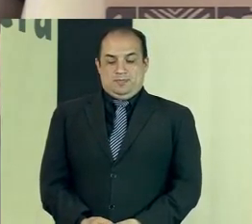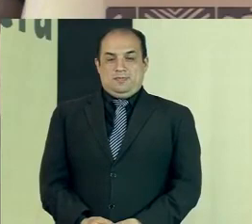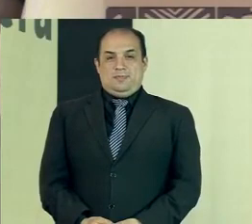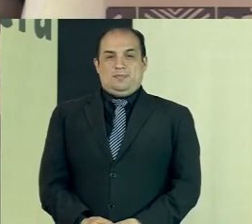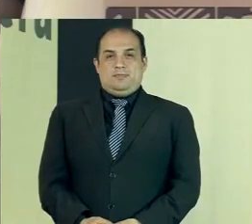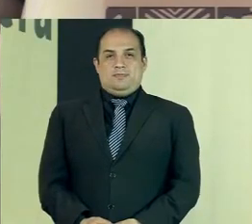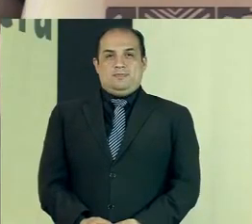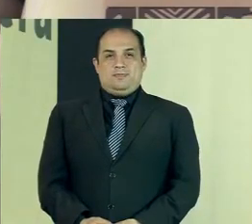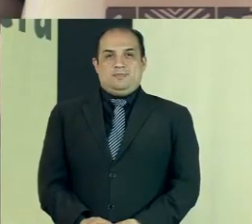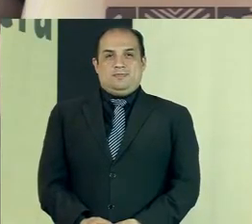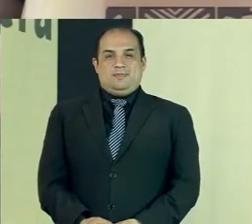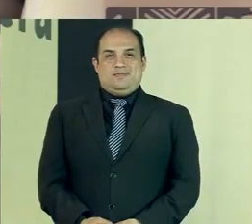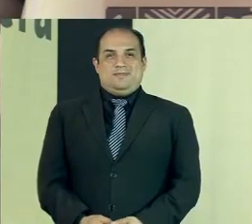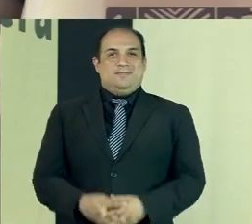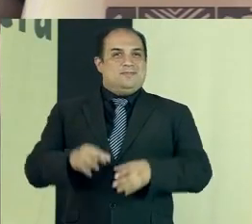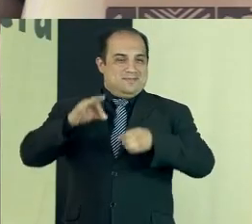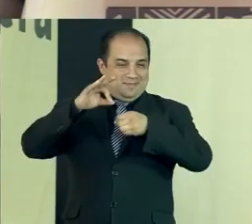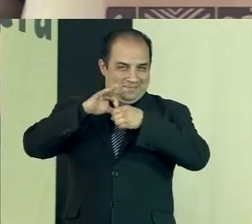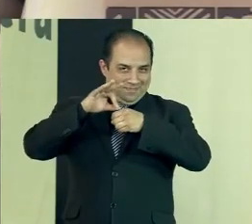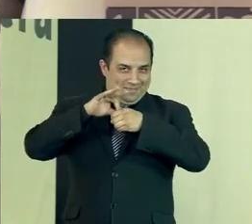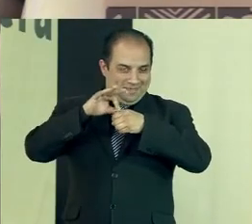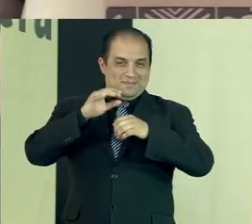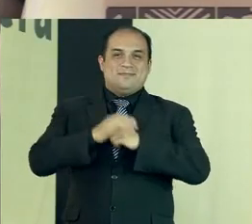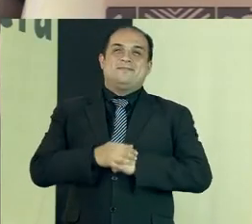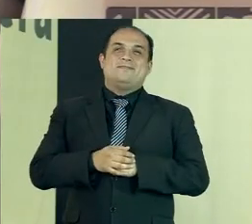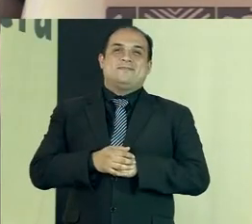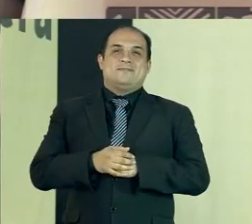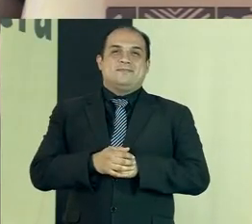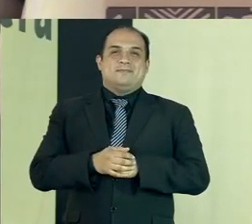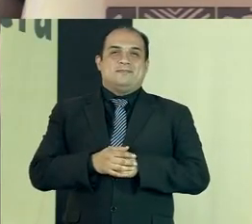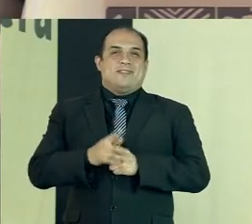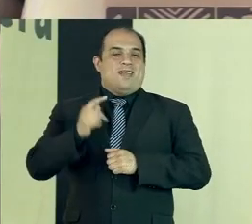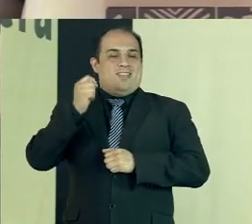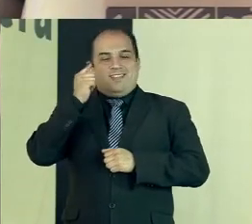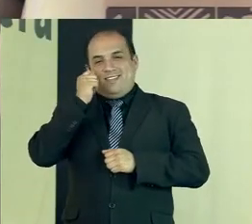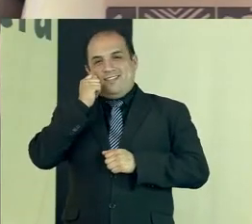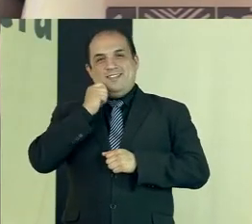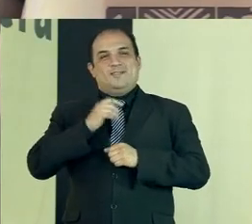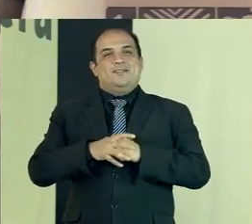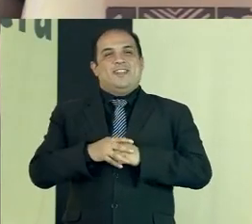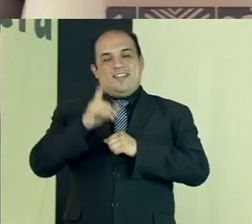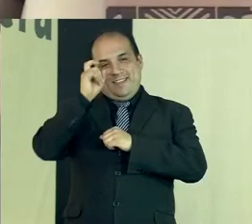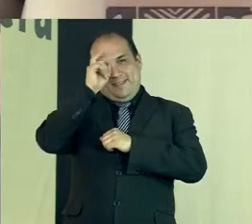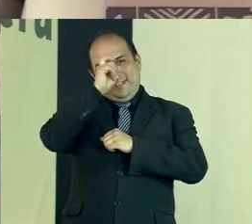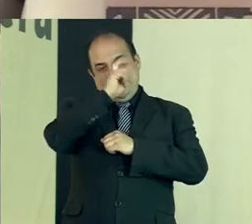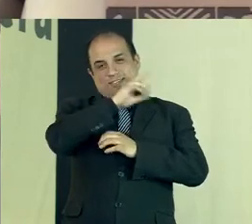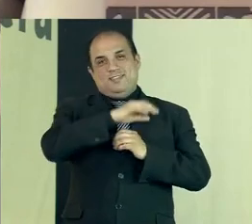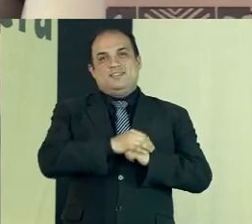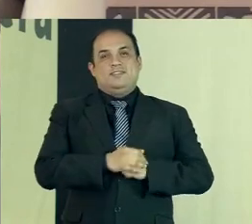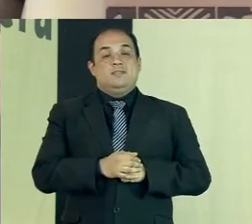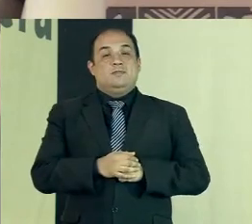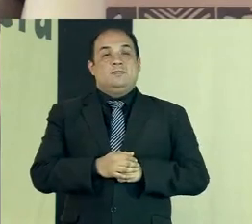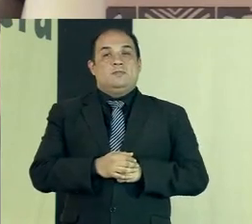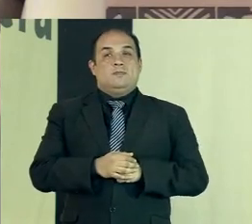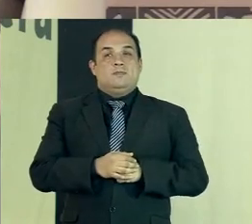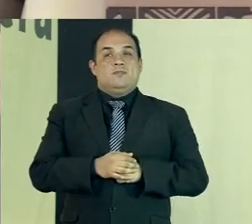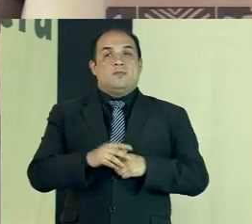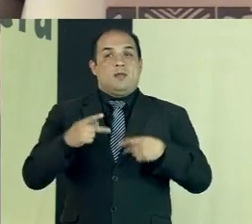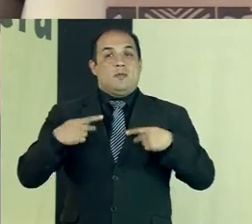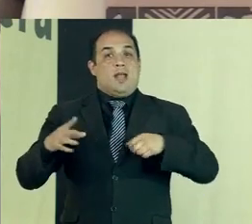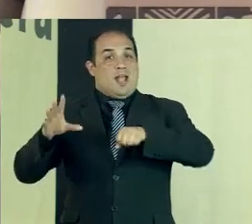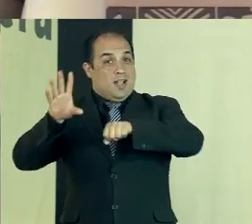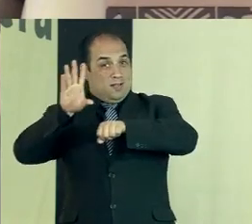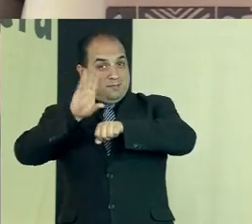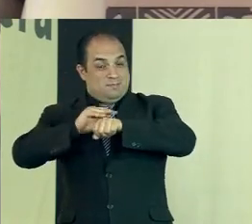seamos demócratas aunque nos cueste más trabajo los que me